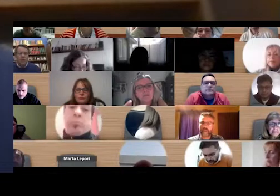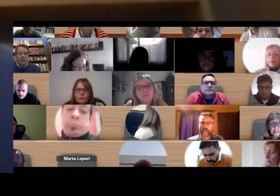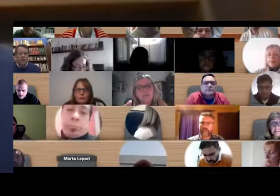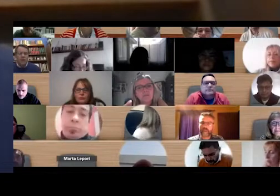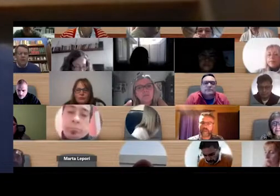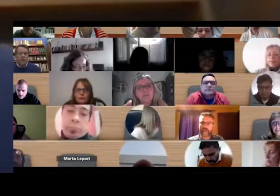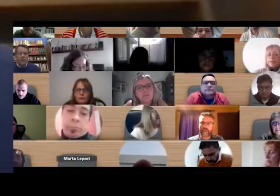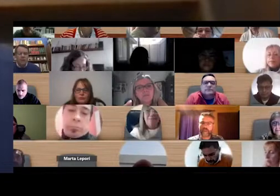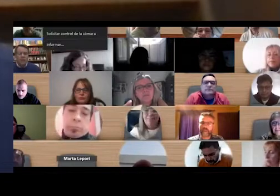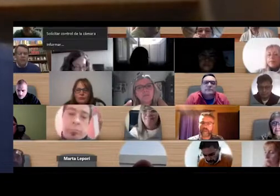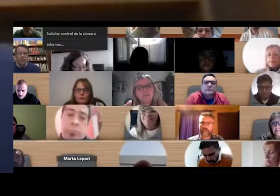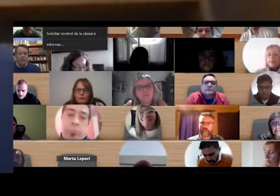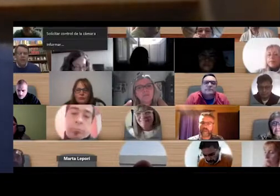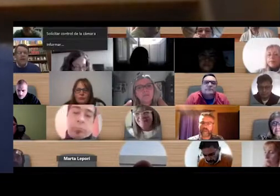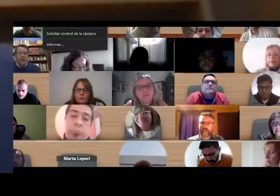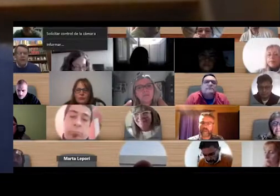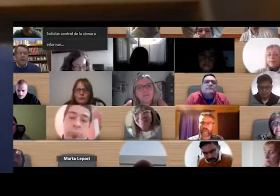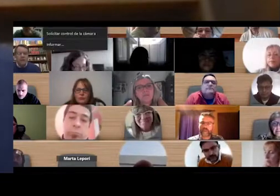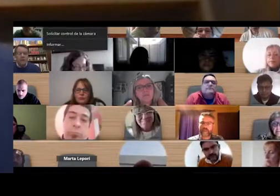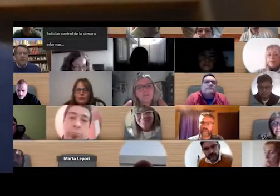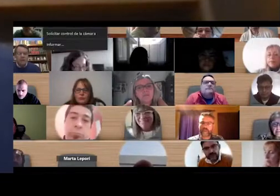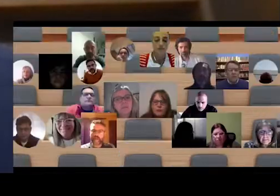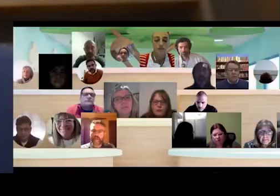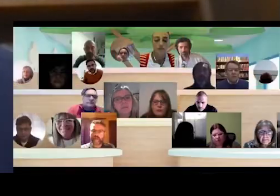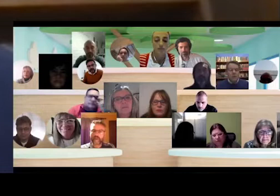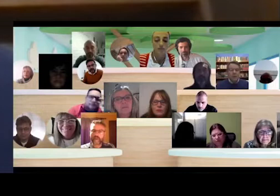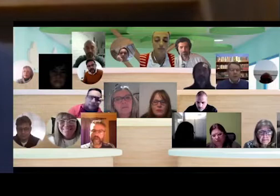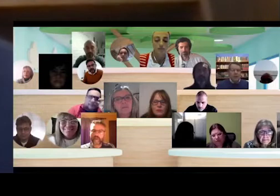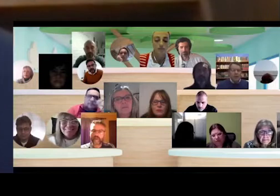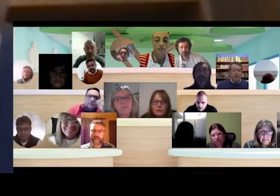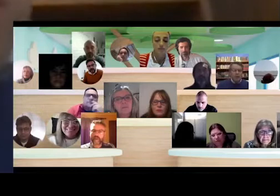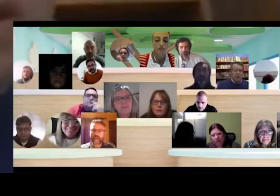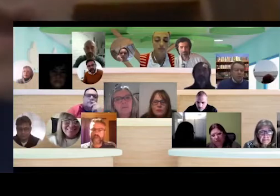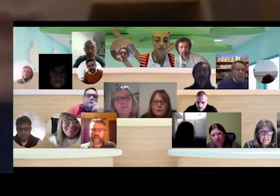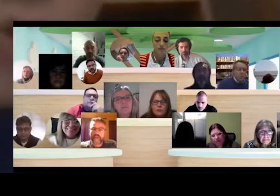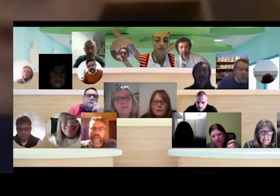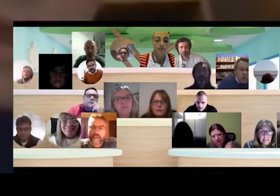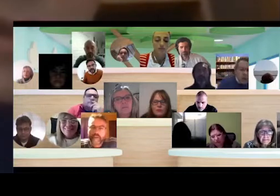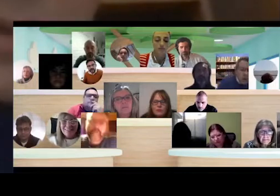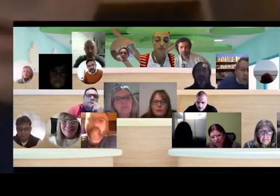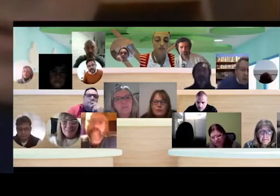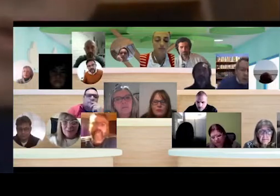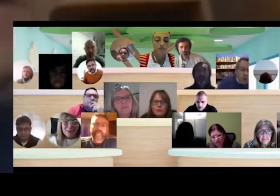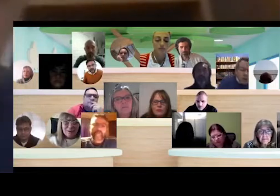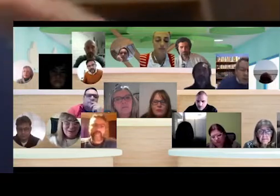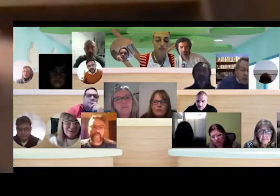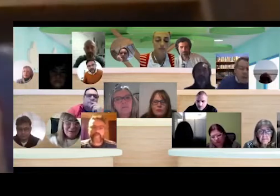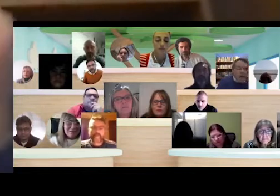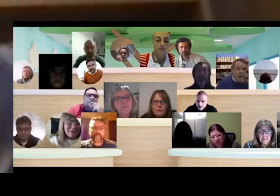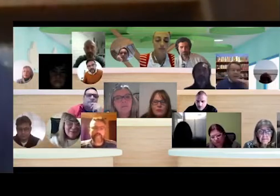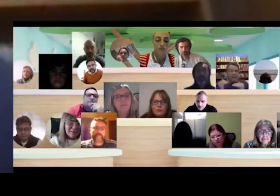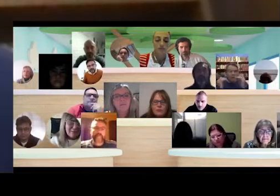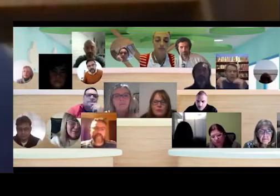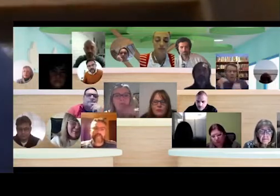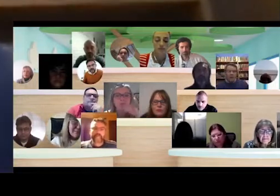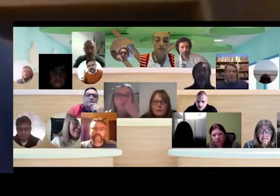Argentina, ¿no? Hay que ver si están encaminados a subir o a bajar